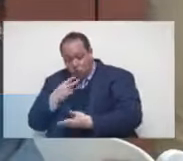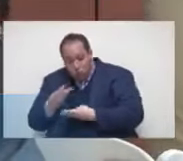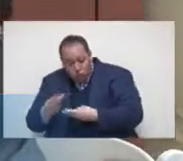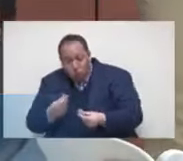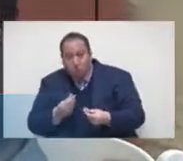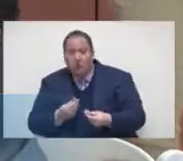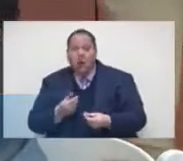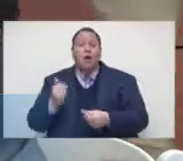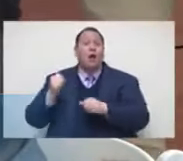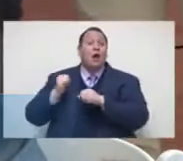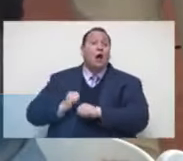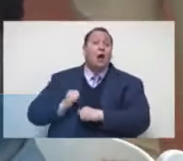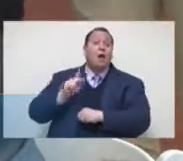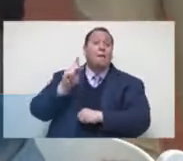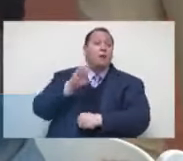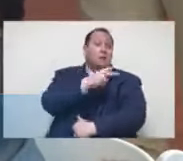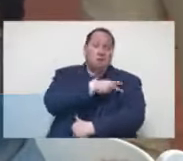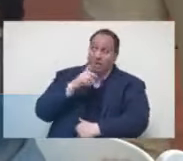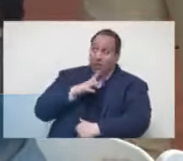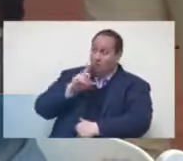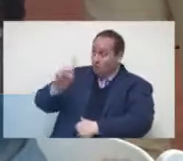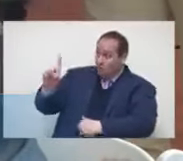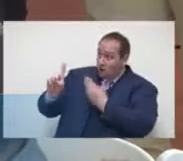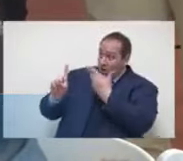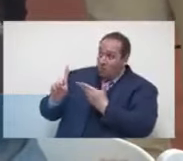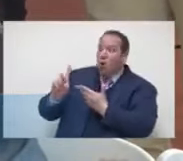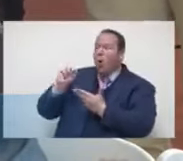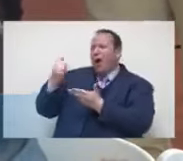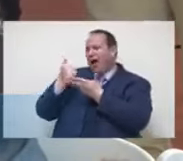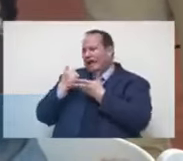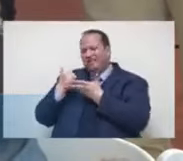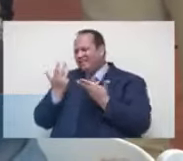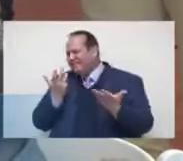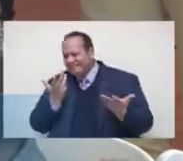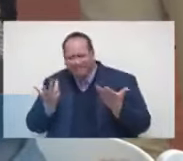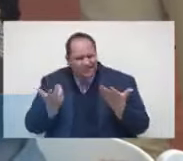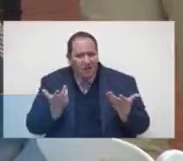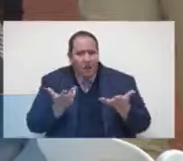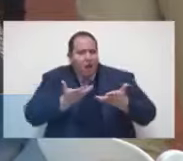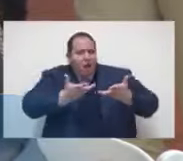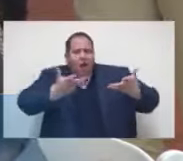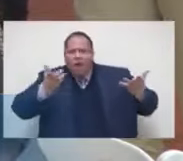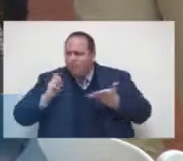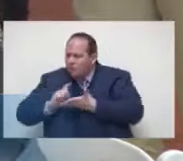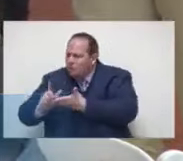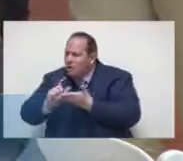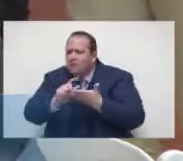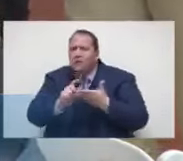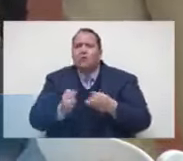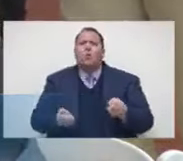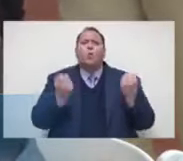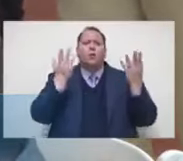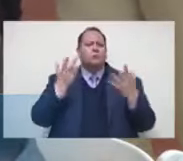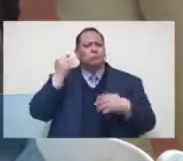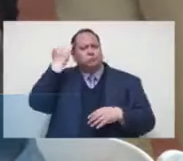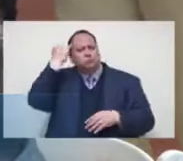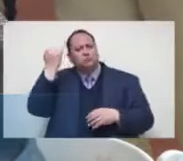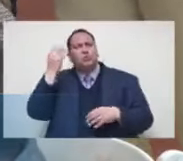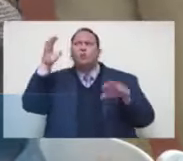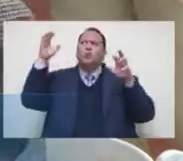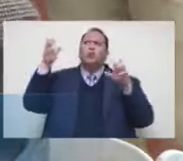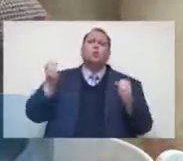No sé si está aquí el titular de Protección Civil o nos pueden ayudar nada más a entender la dimensión, digamos, de lo que están esperando en cantidades